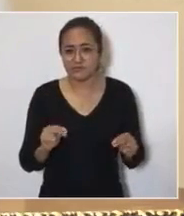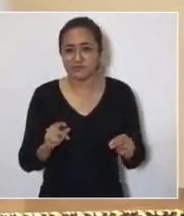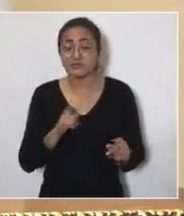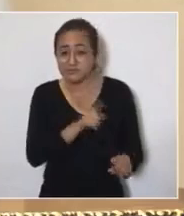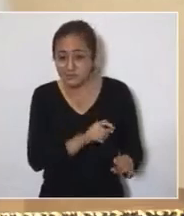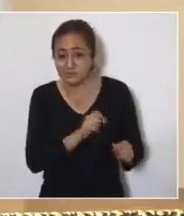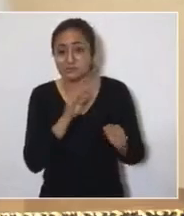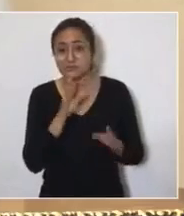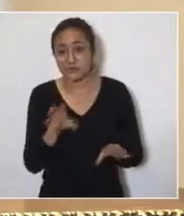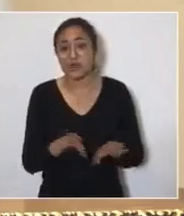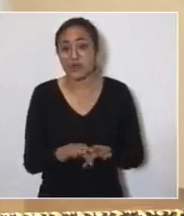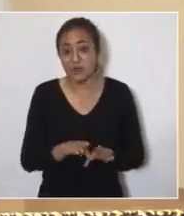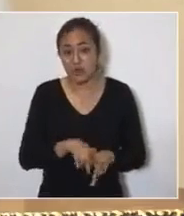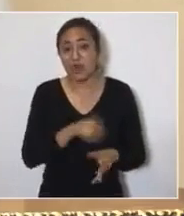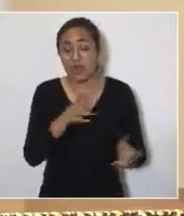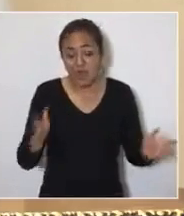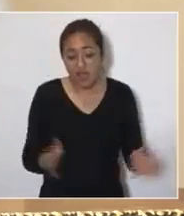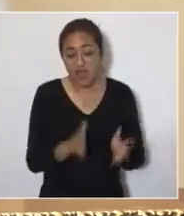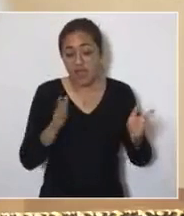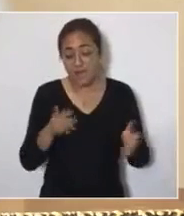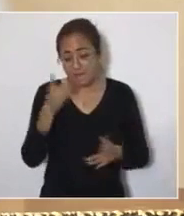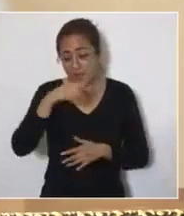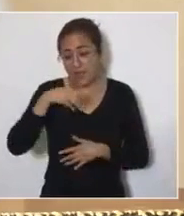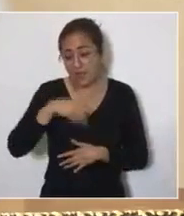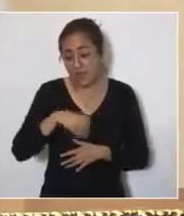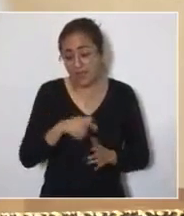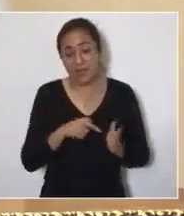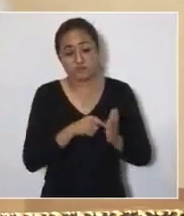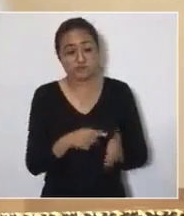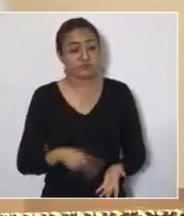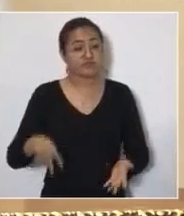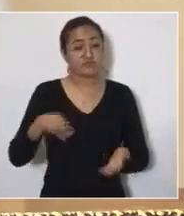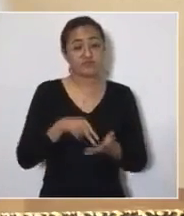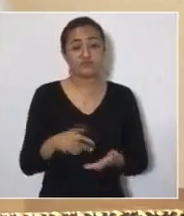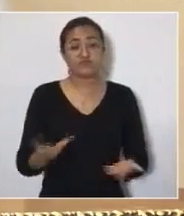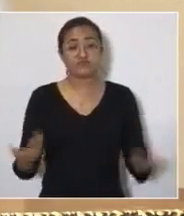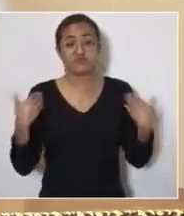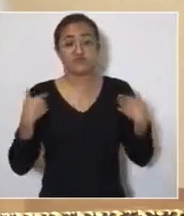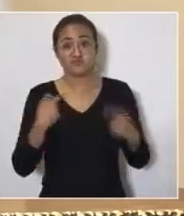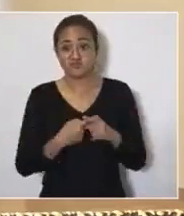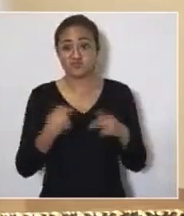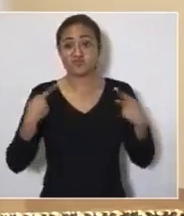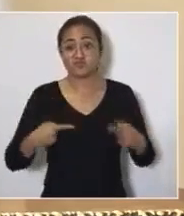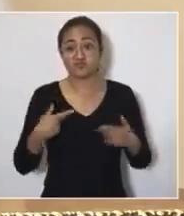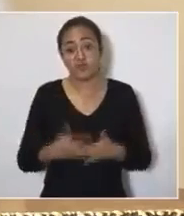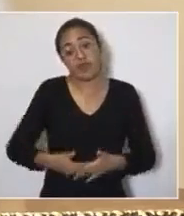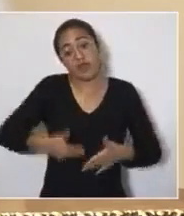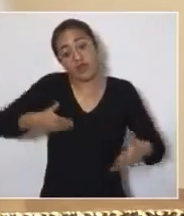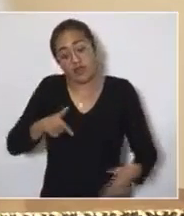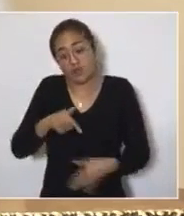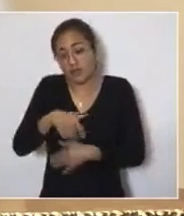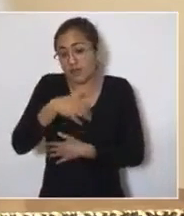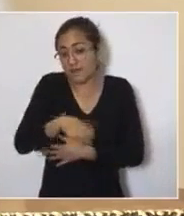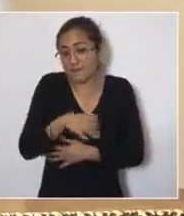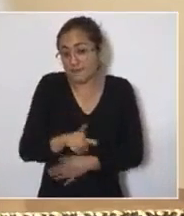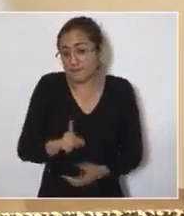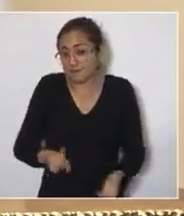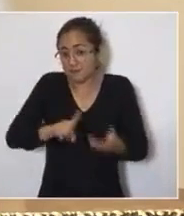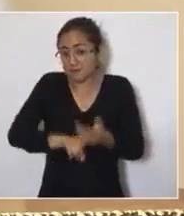mandaron a ser proselitismo político hacer actos de campaña anticipados de campaña